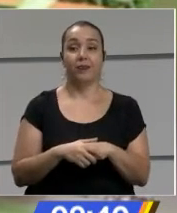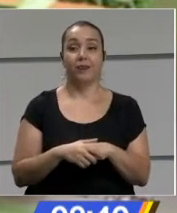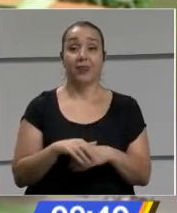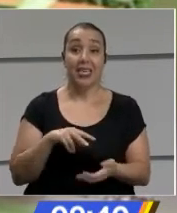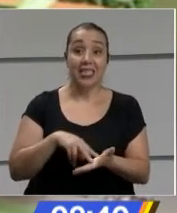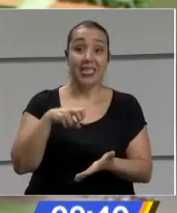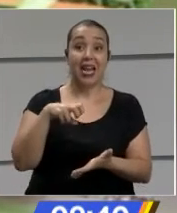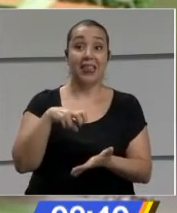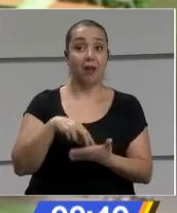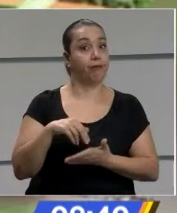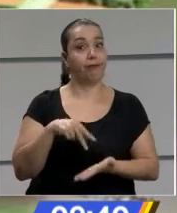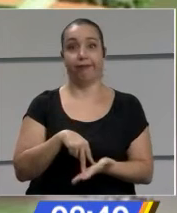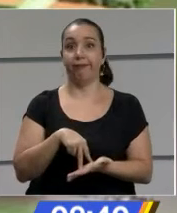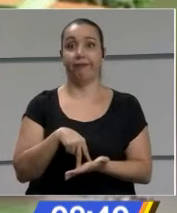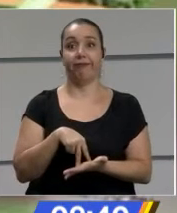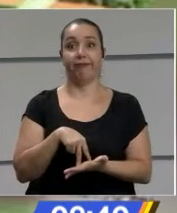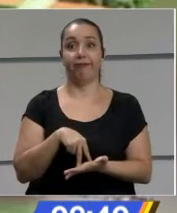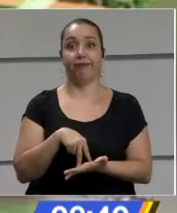salte,